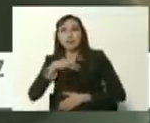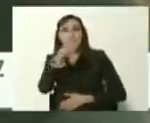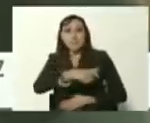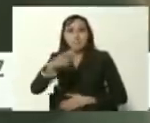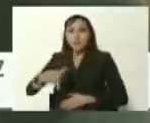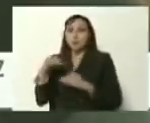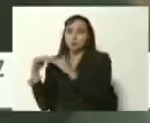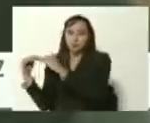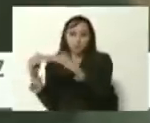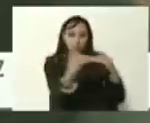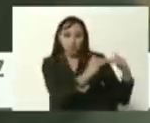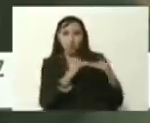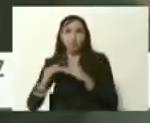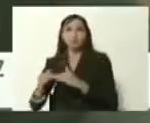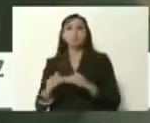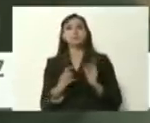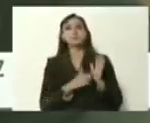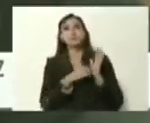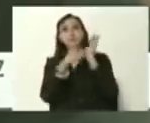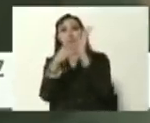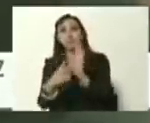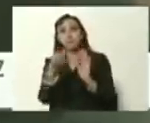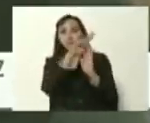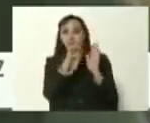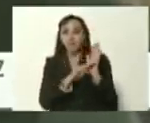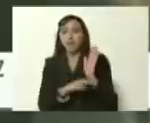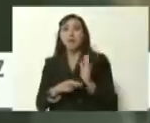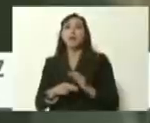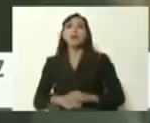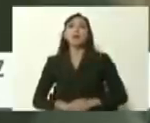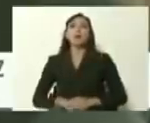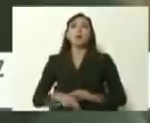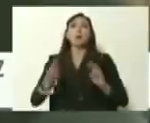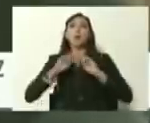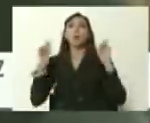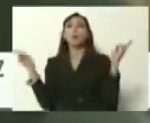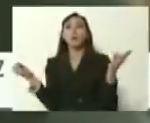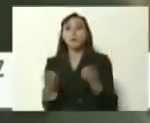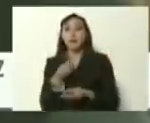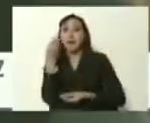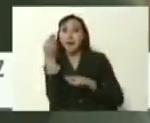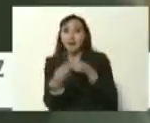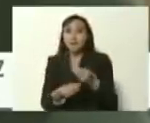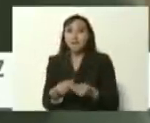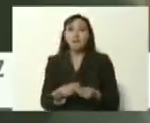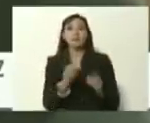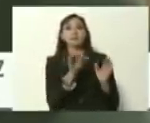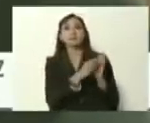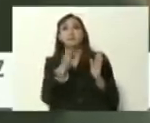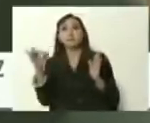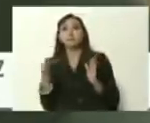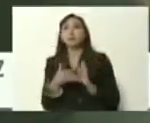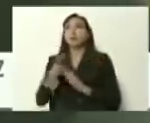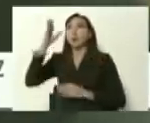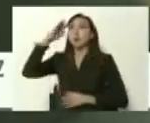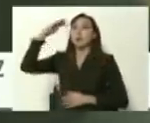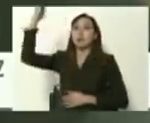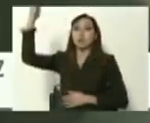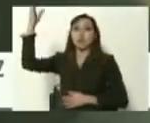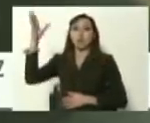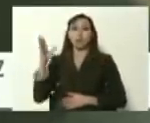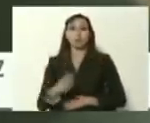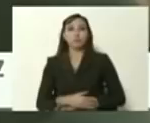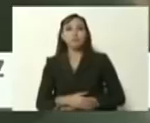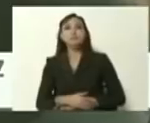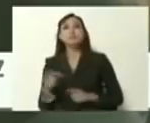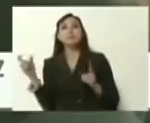Están representados por principios y valores universales, extraídas principalmente de la palabra de Dios, basados